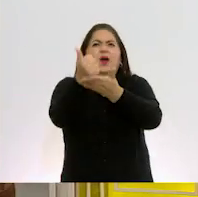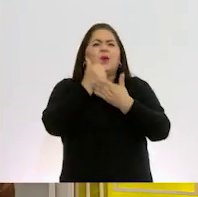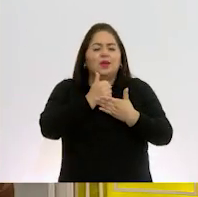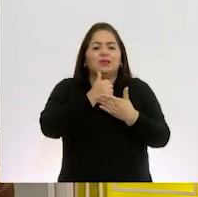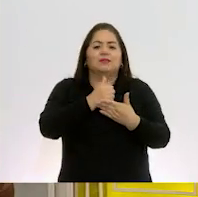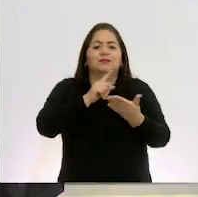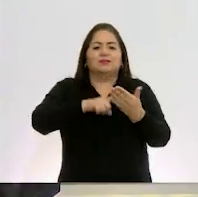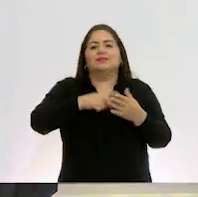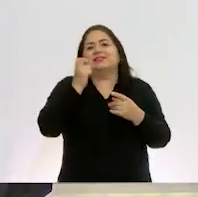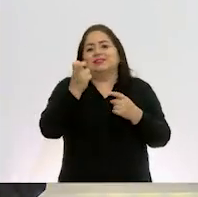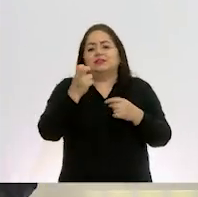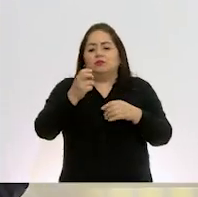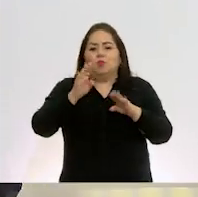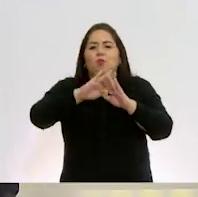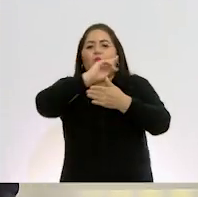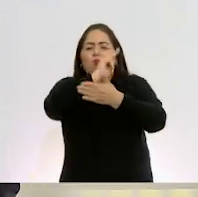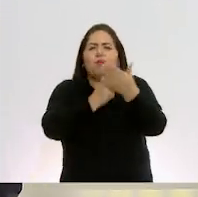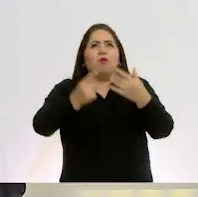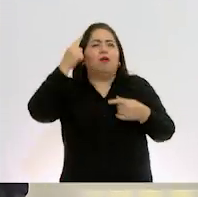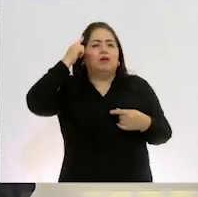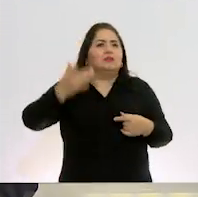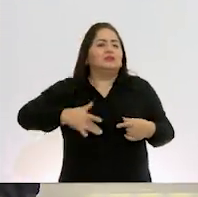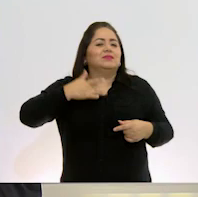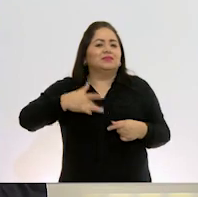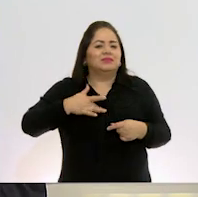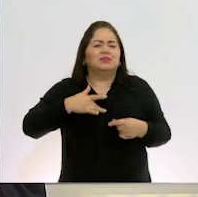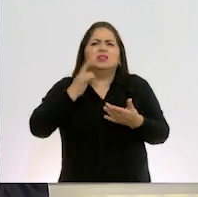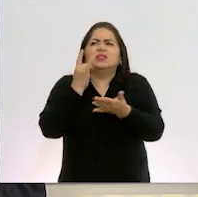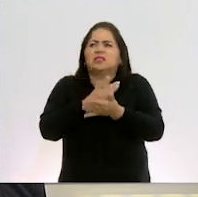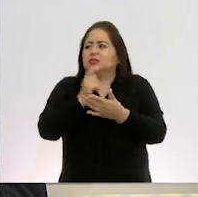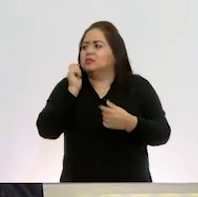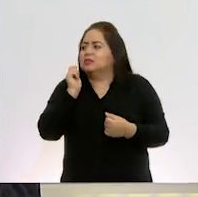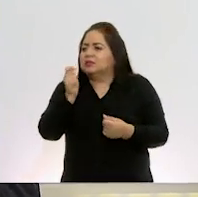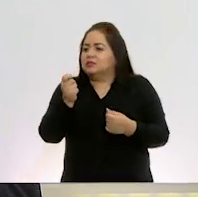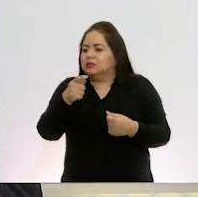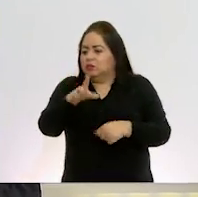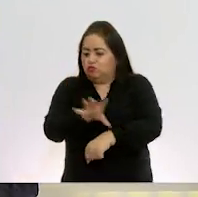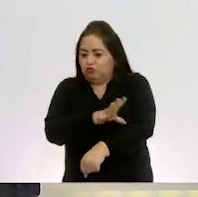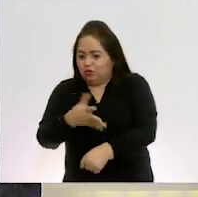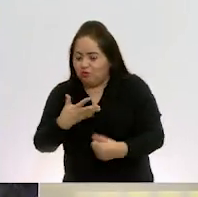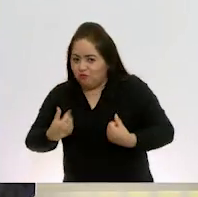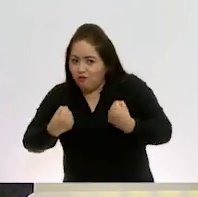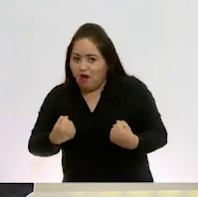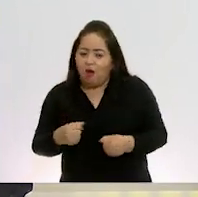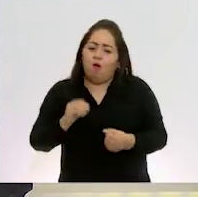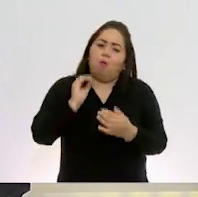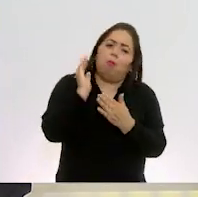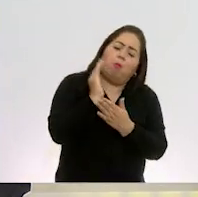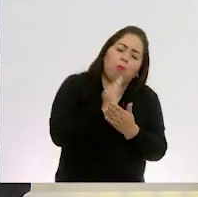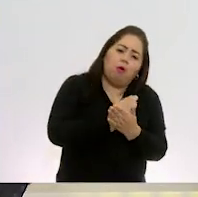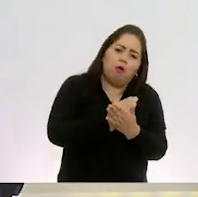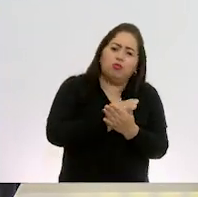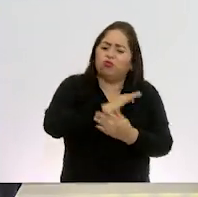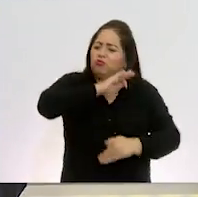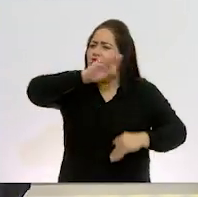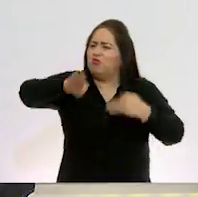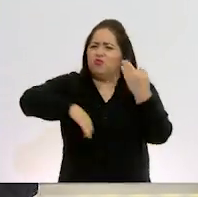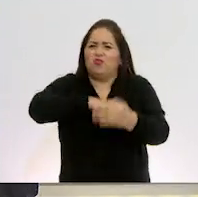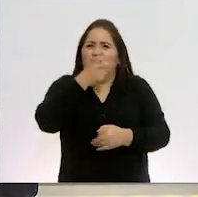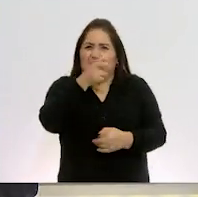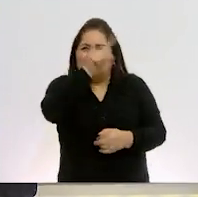ayudar a lo largo de estos programas a detectar en qué nivel de energía se están localizando todas